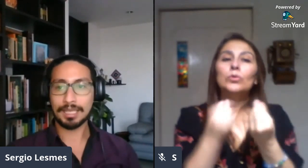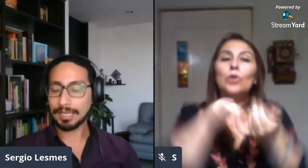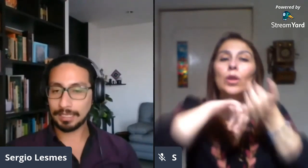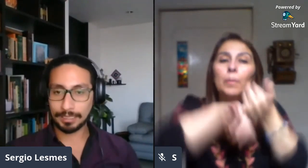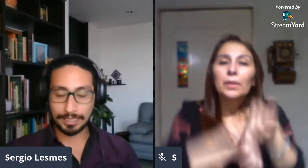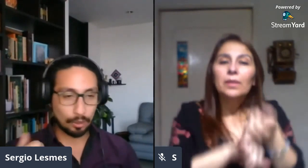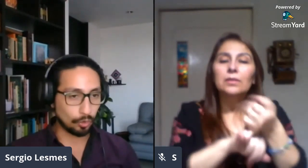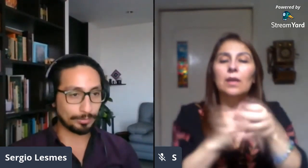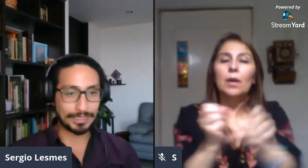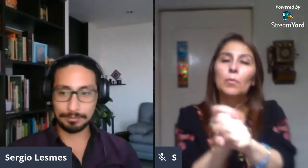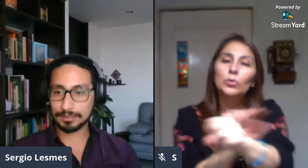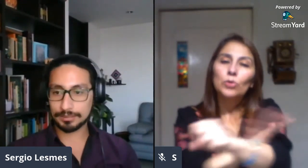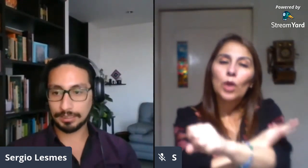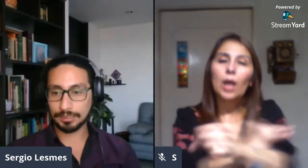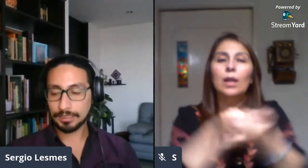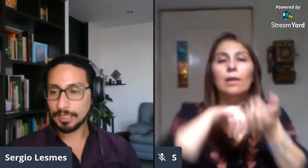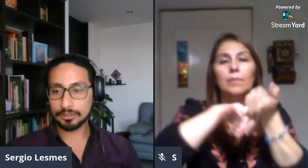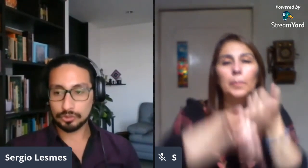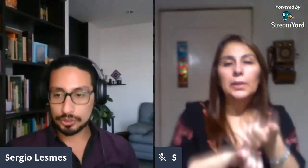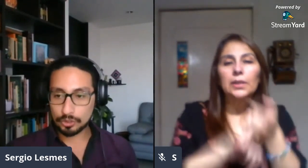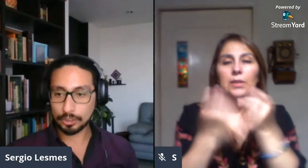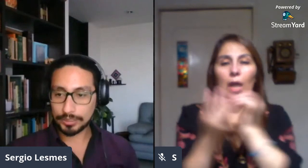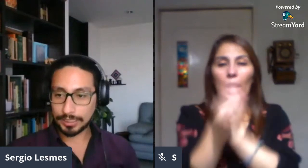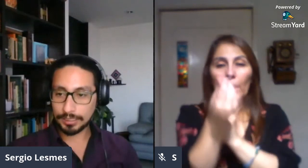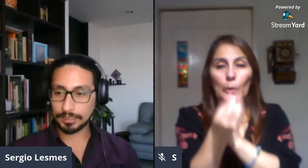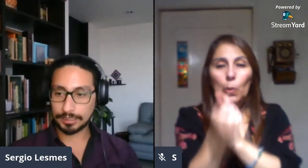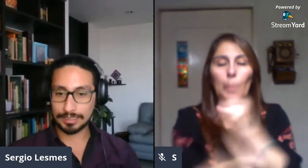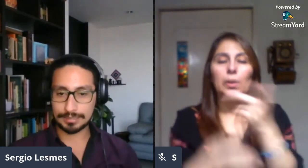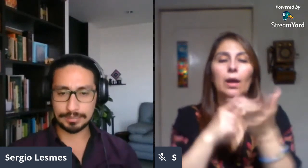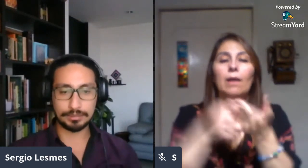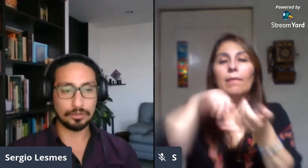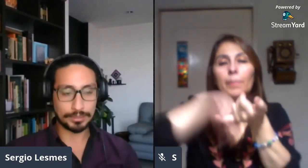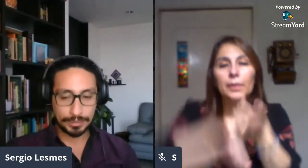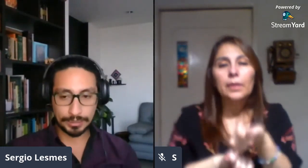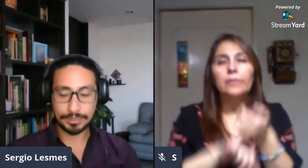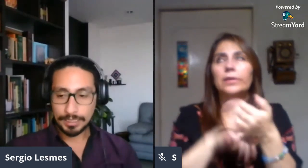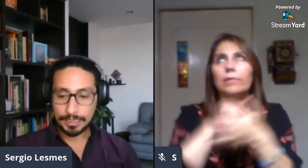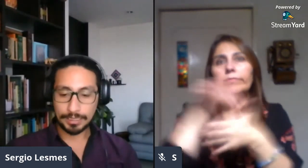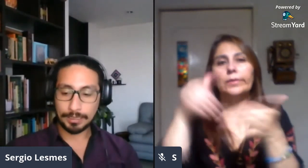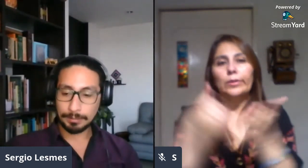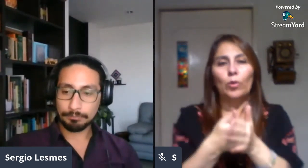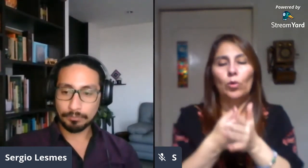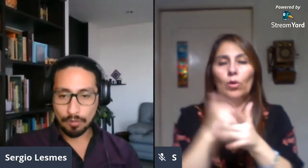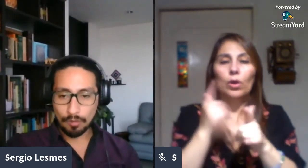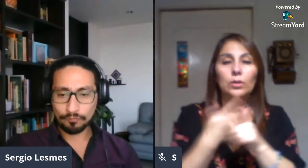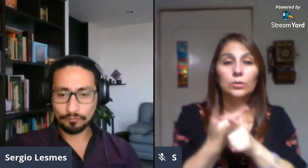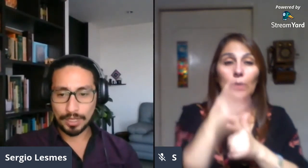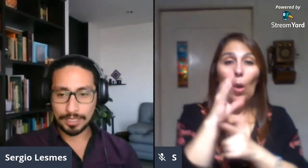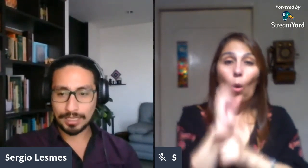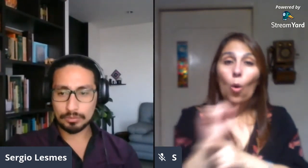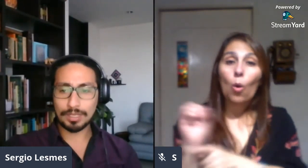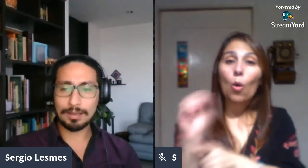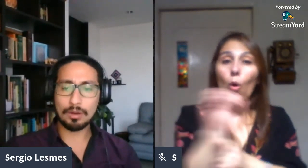emocionalmente, económicamente. Entonces yo creo que en ese sentido hay que configurar, digamos, un